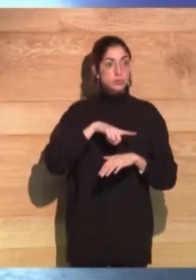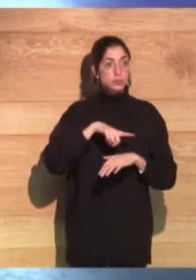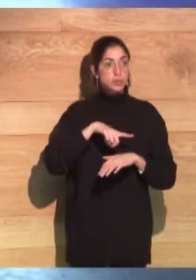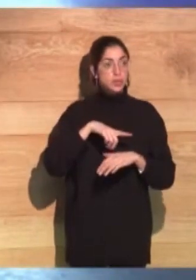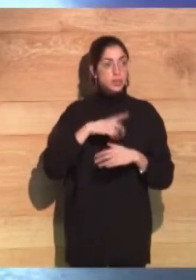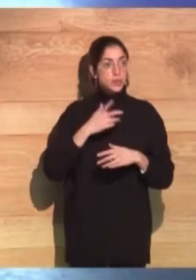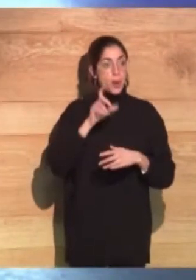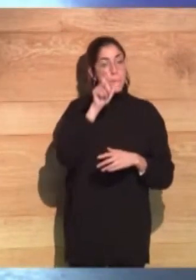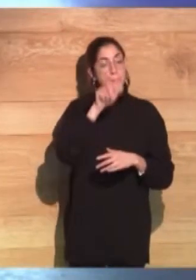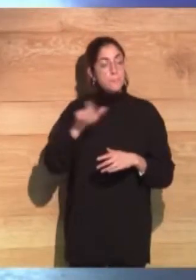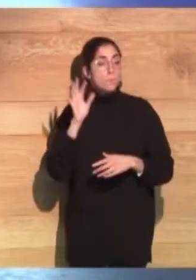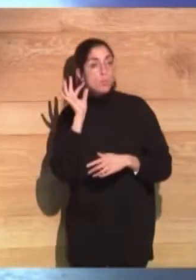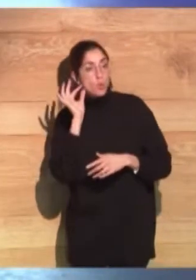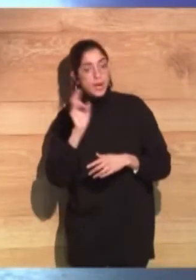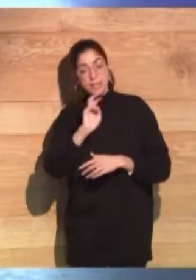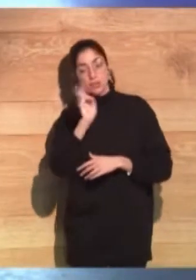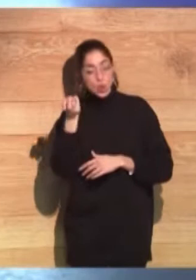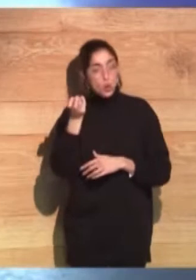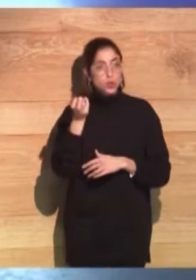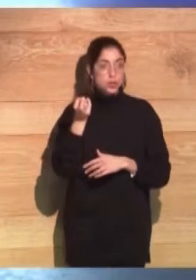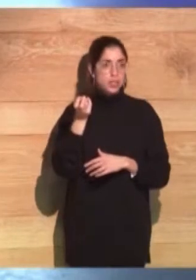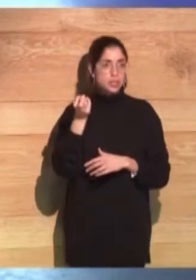otras mujeres también,